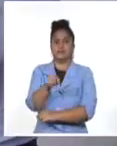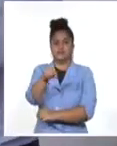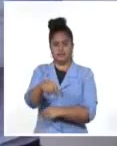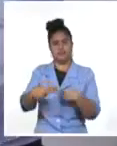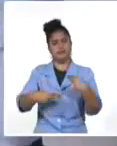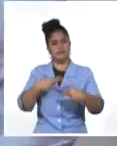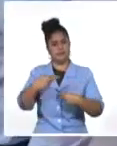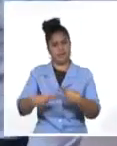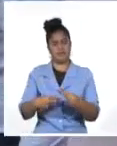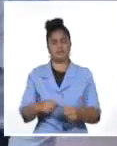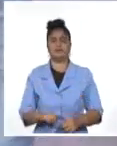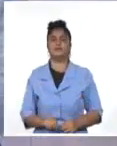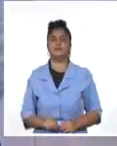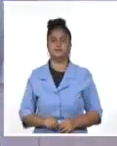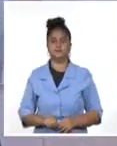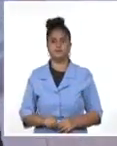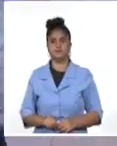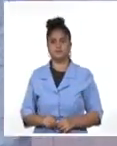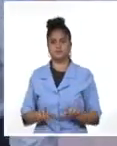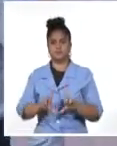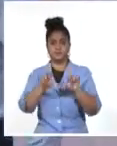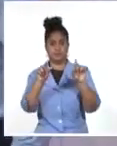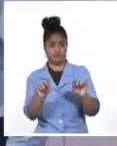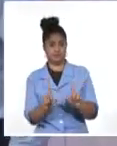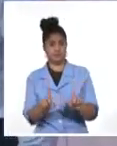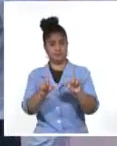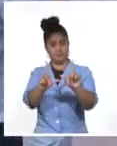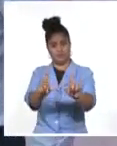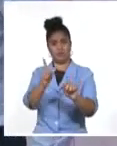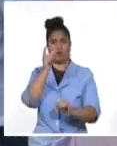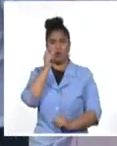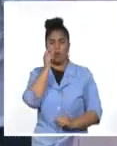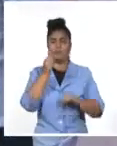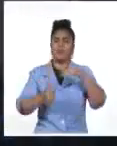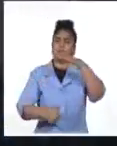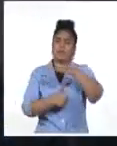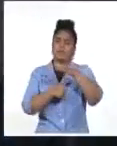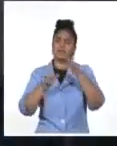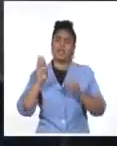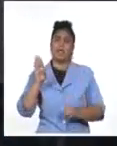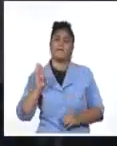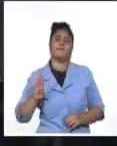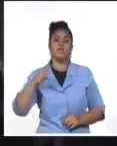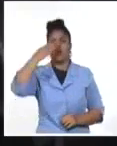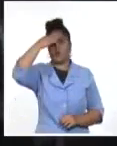belga Dieter Roef por la colaboración que presta en el proyecto de computación